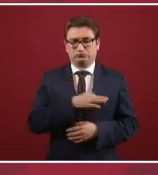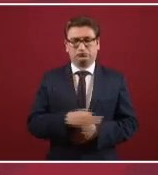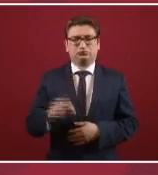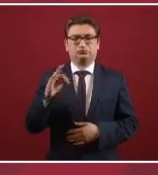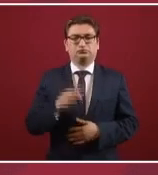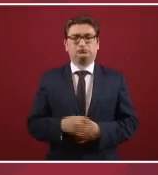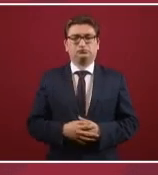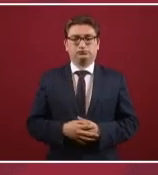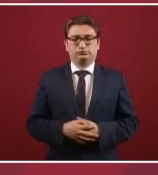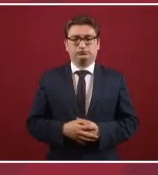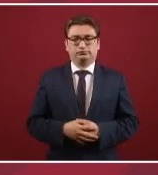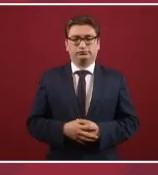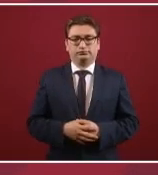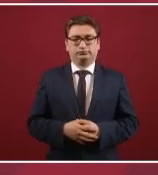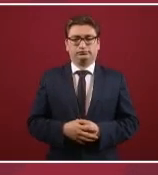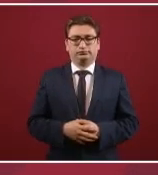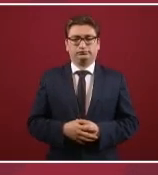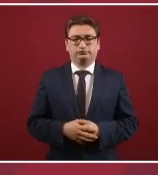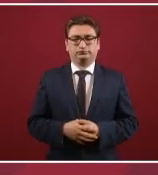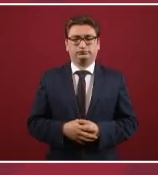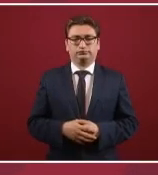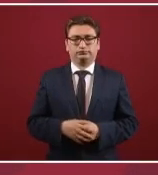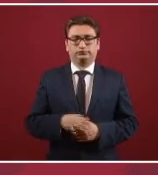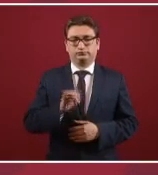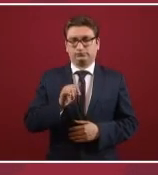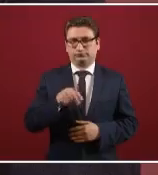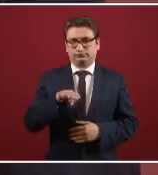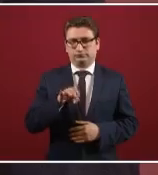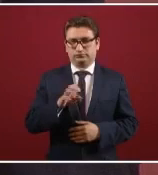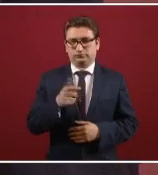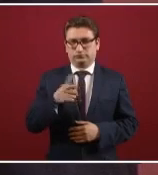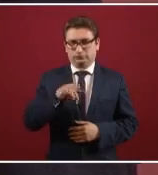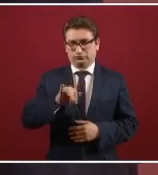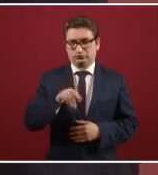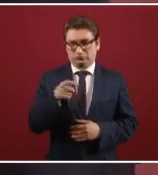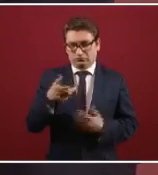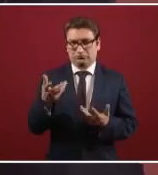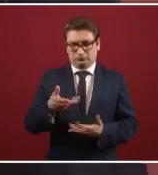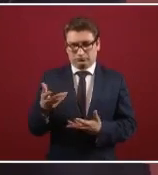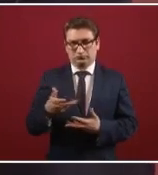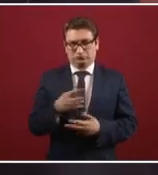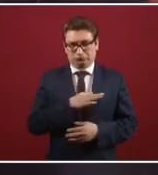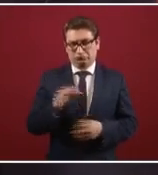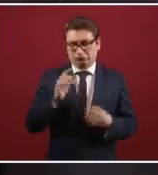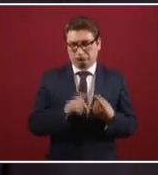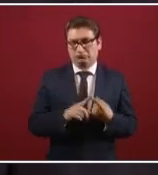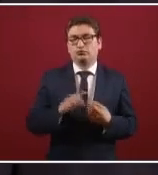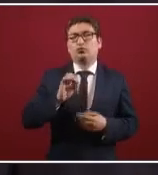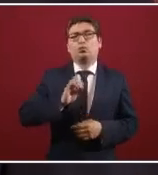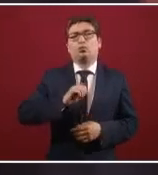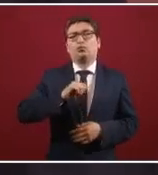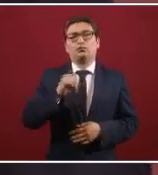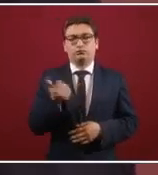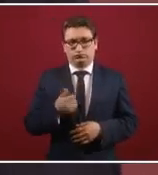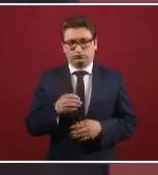como una posibilidad que le hiciera el inegi la otra posibilidad